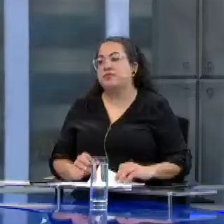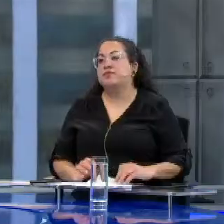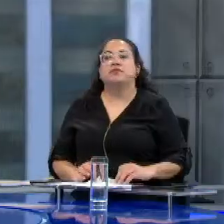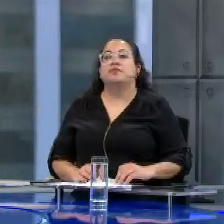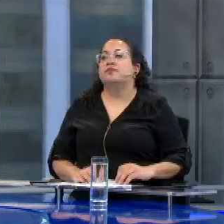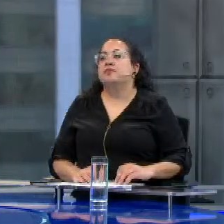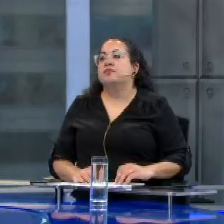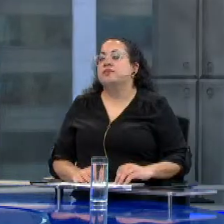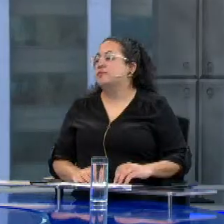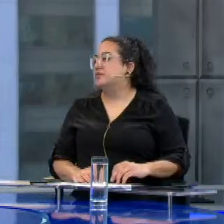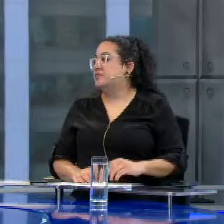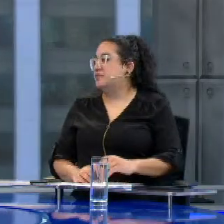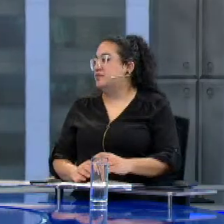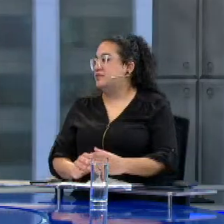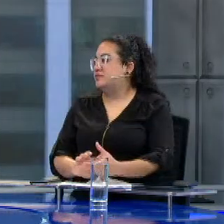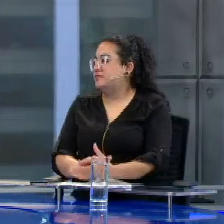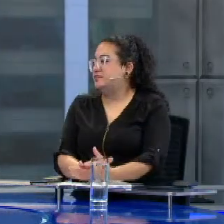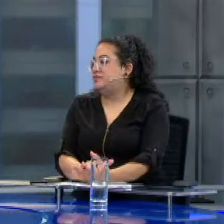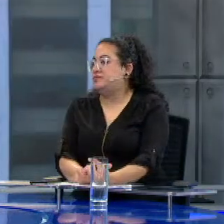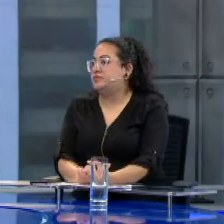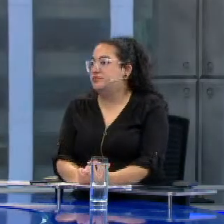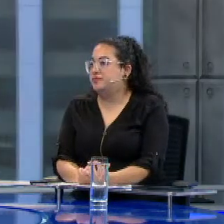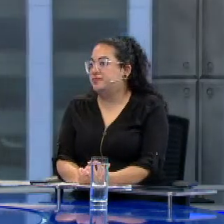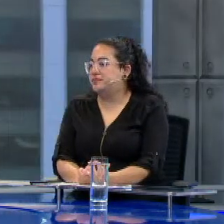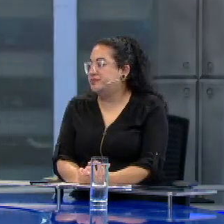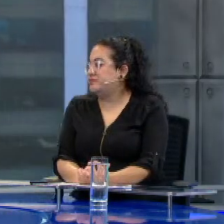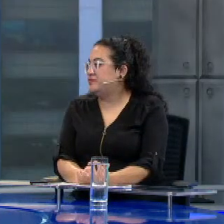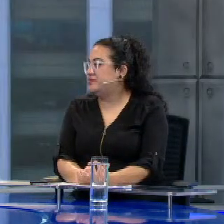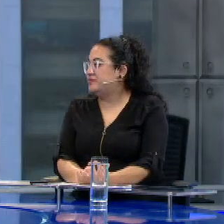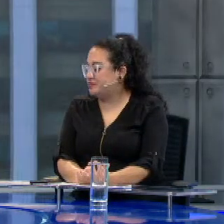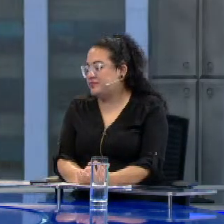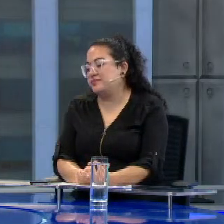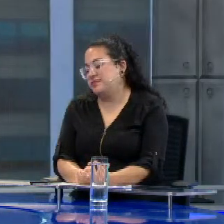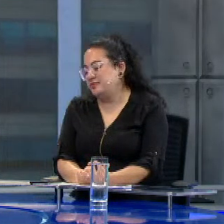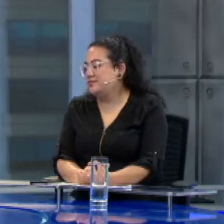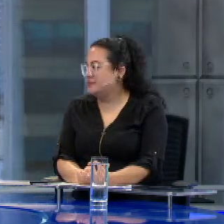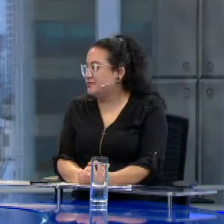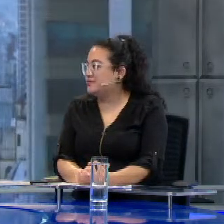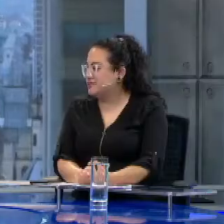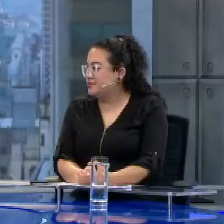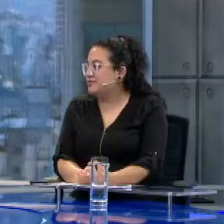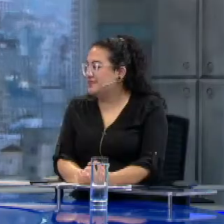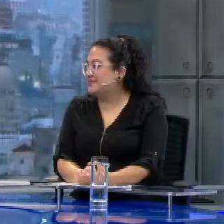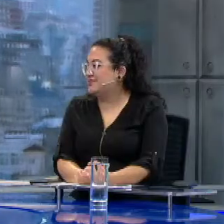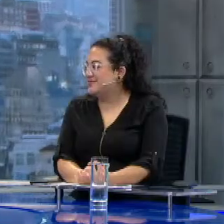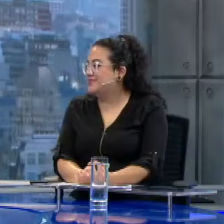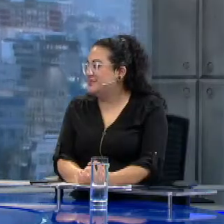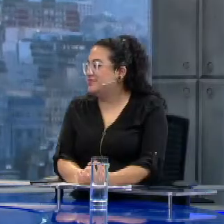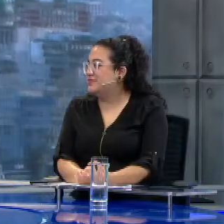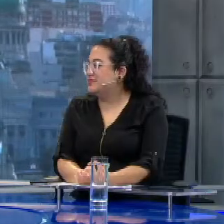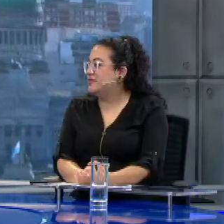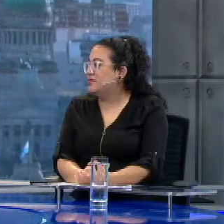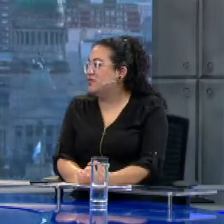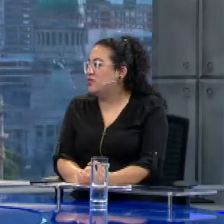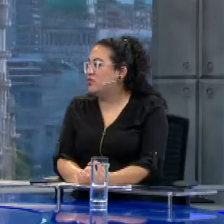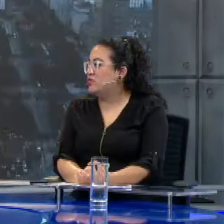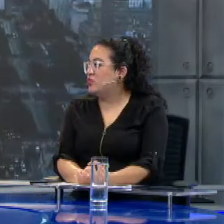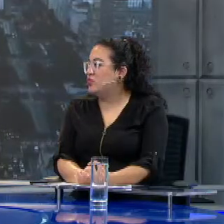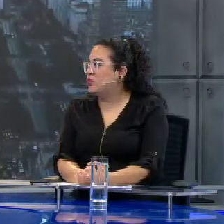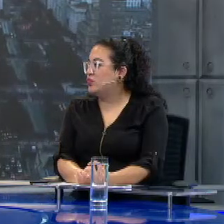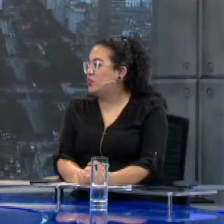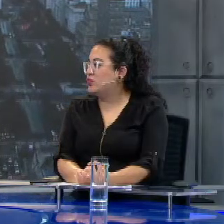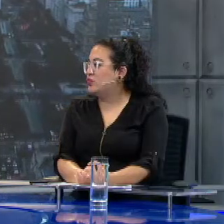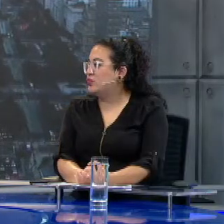Fueron más de una treintena de diputados los que hablaron. No hablaron los 257 porque no se puede, pero fueron muy representativos.